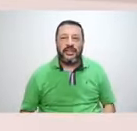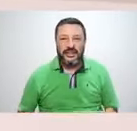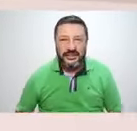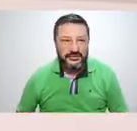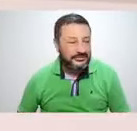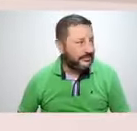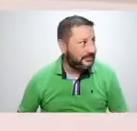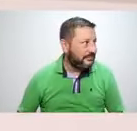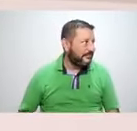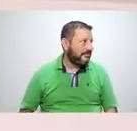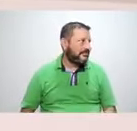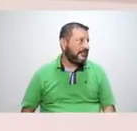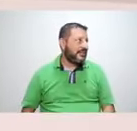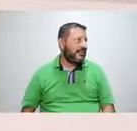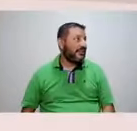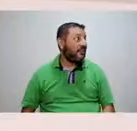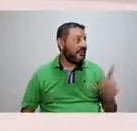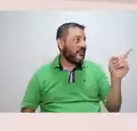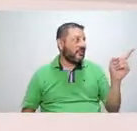que,